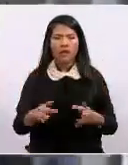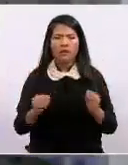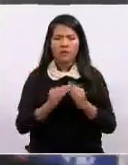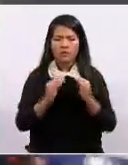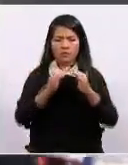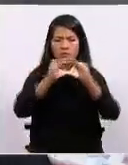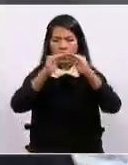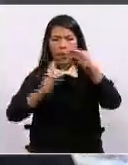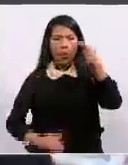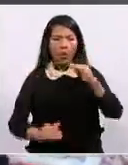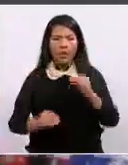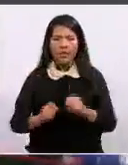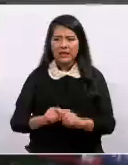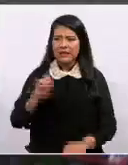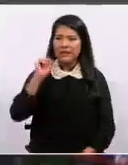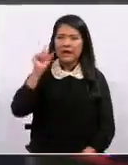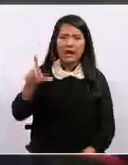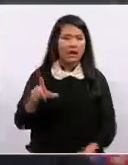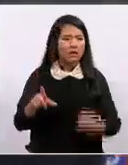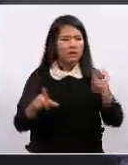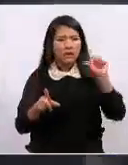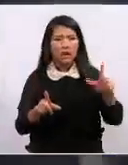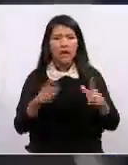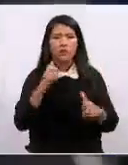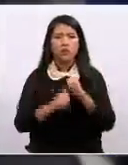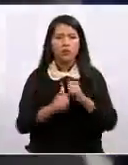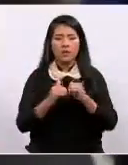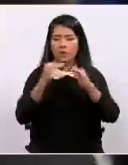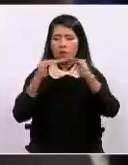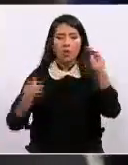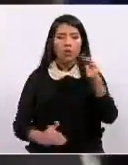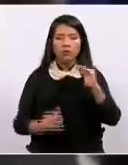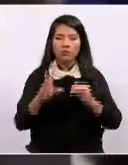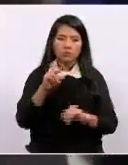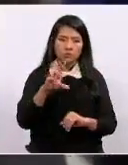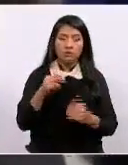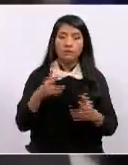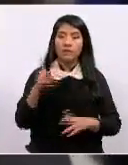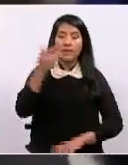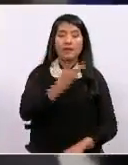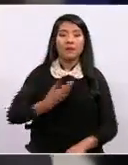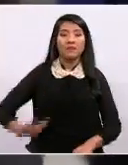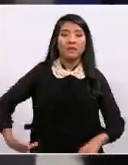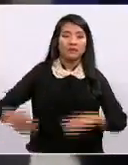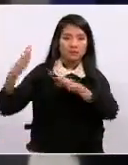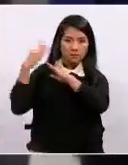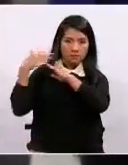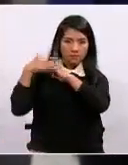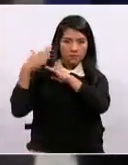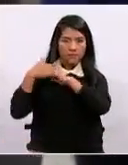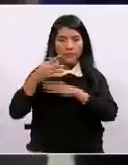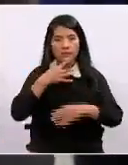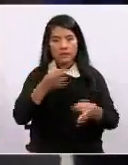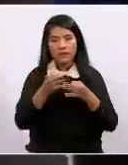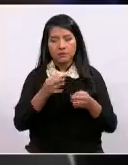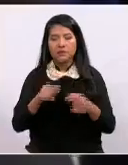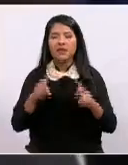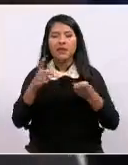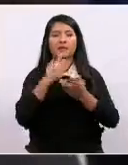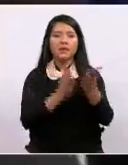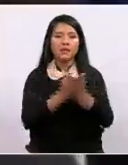o diferencia de precios. El presidente nos ha encomendado de que hagamos de este servicio un servicio de